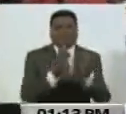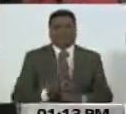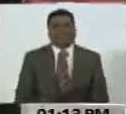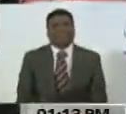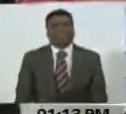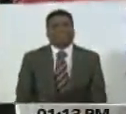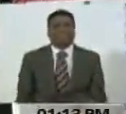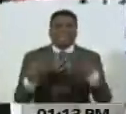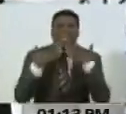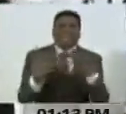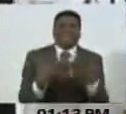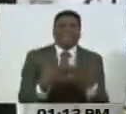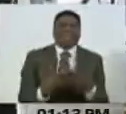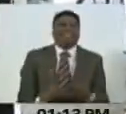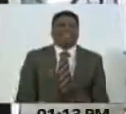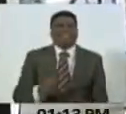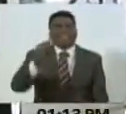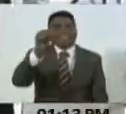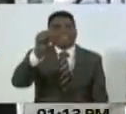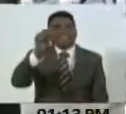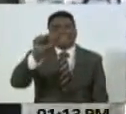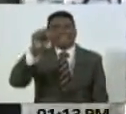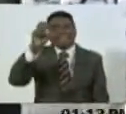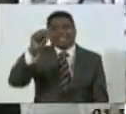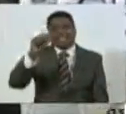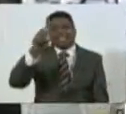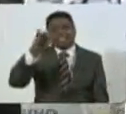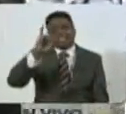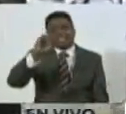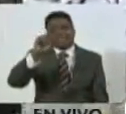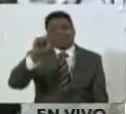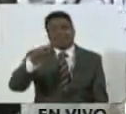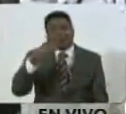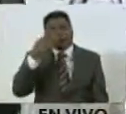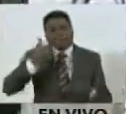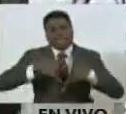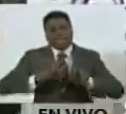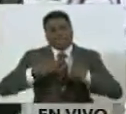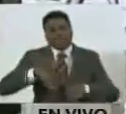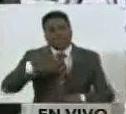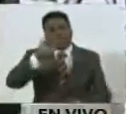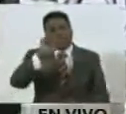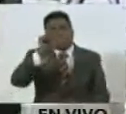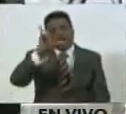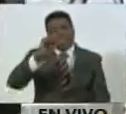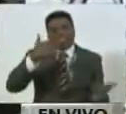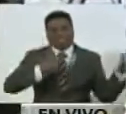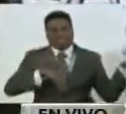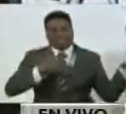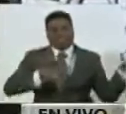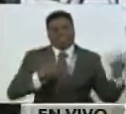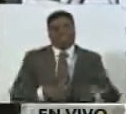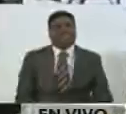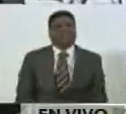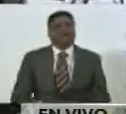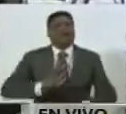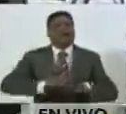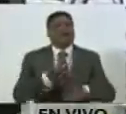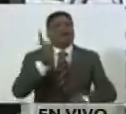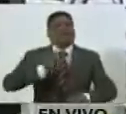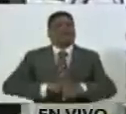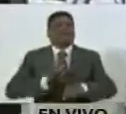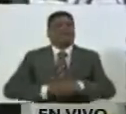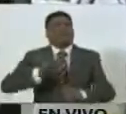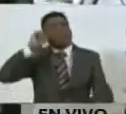se encuentra Sandino Primera. La canción necesaria de Ali Primera, ¿por qué traerla en estos momentos de nuestro país? ¿Por qué recordar